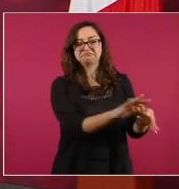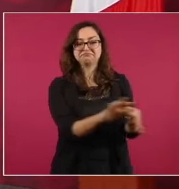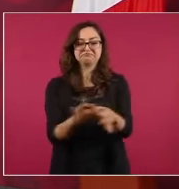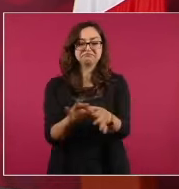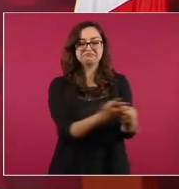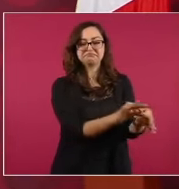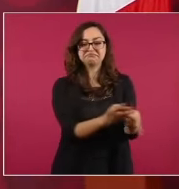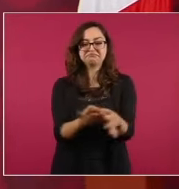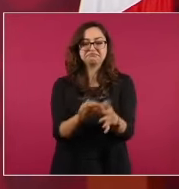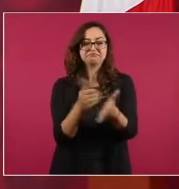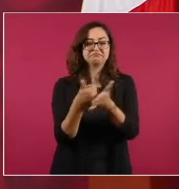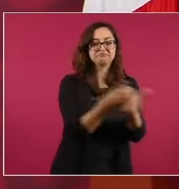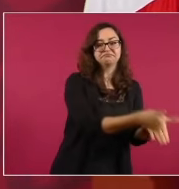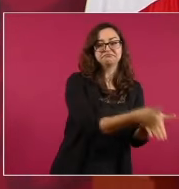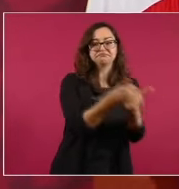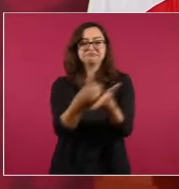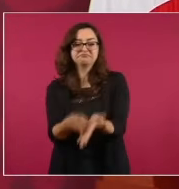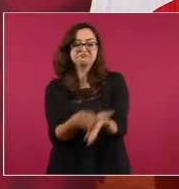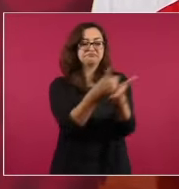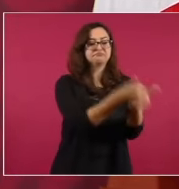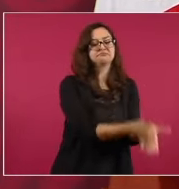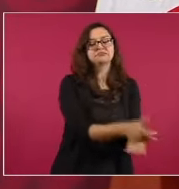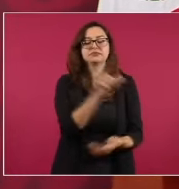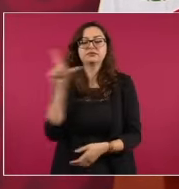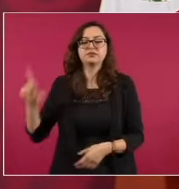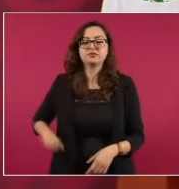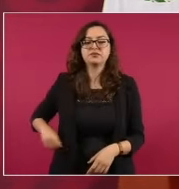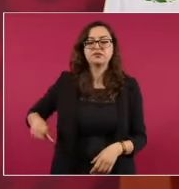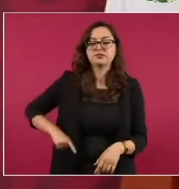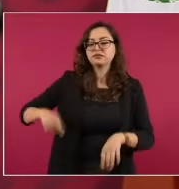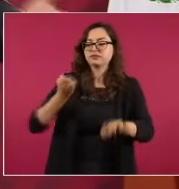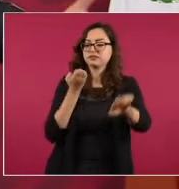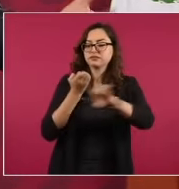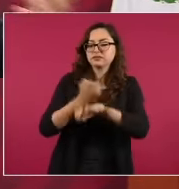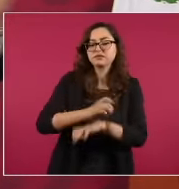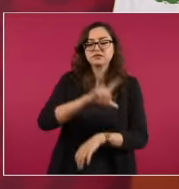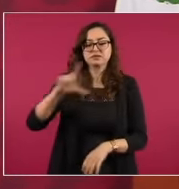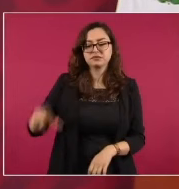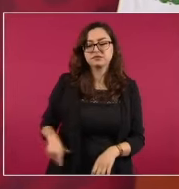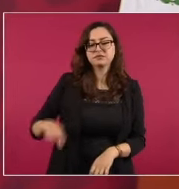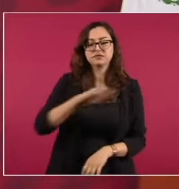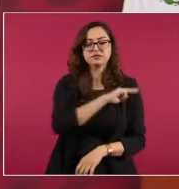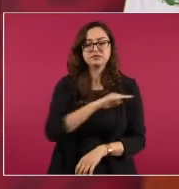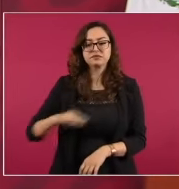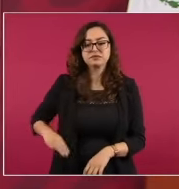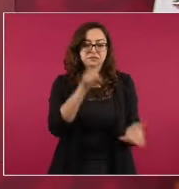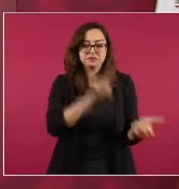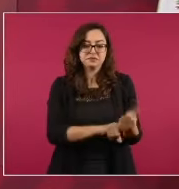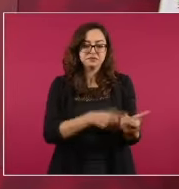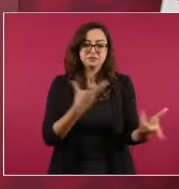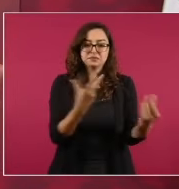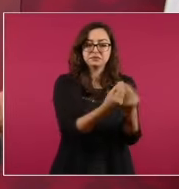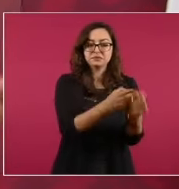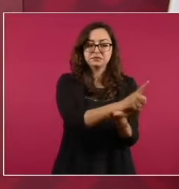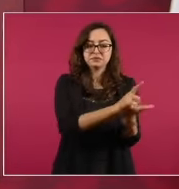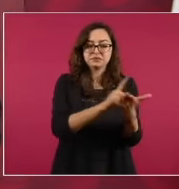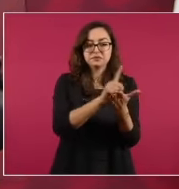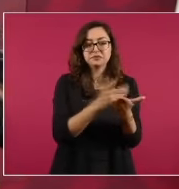mutuamente en los gobiernos estatales, en los gobiernos municipales. Ahora